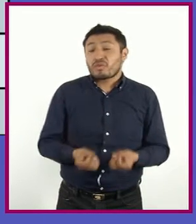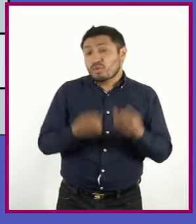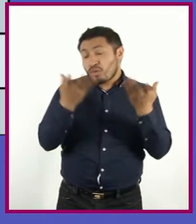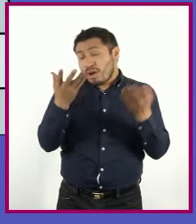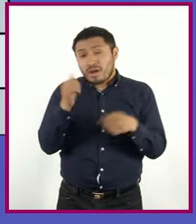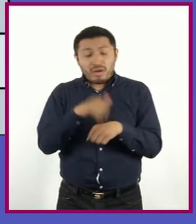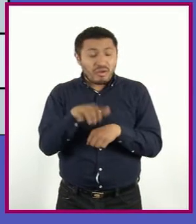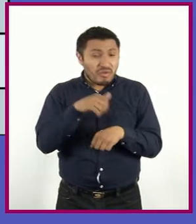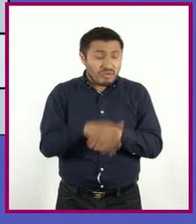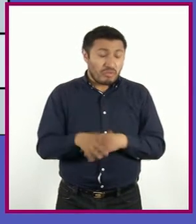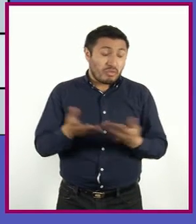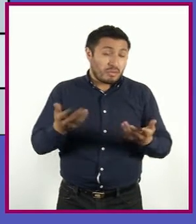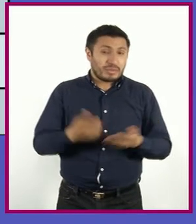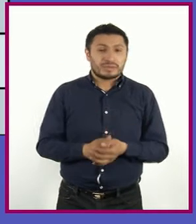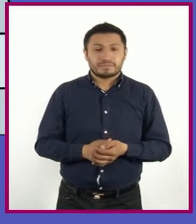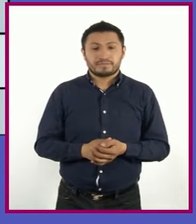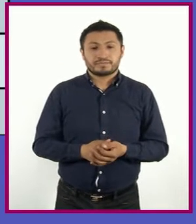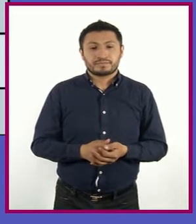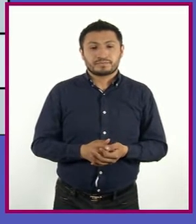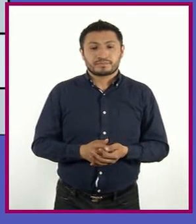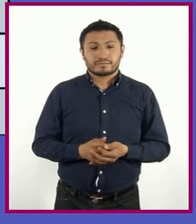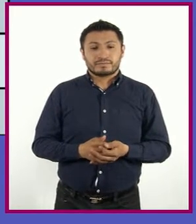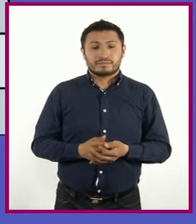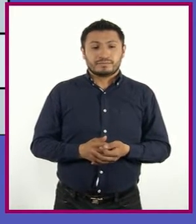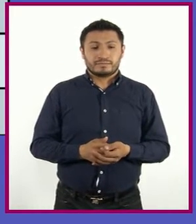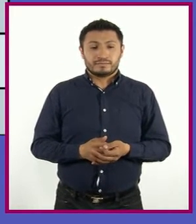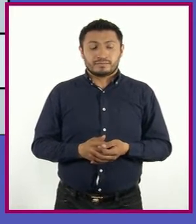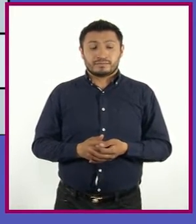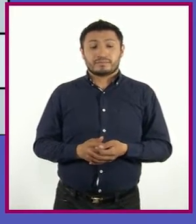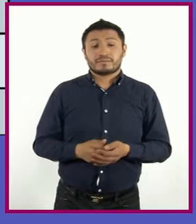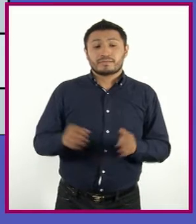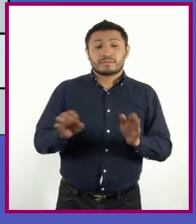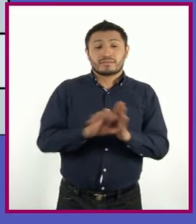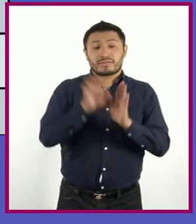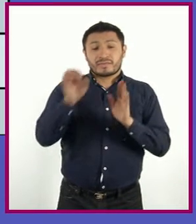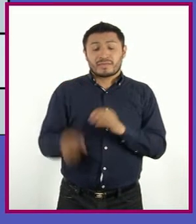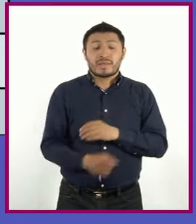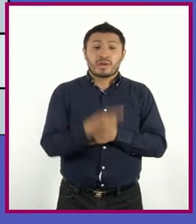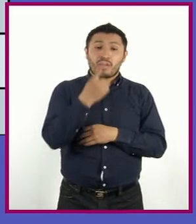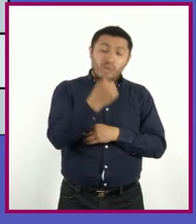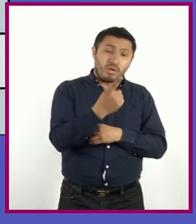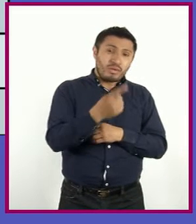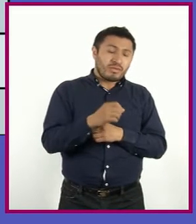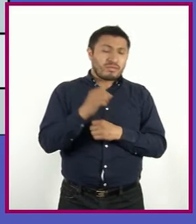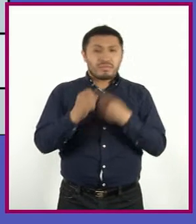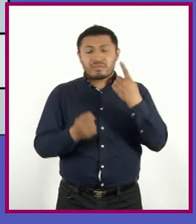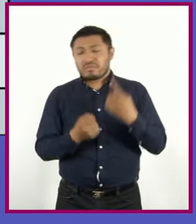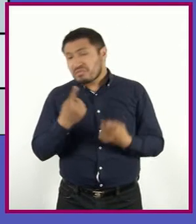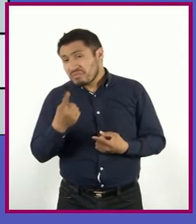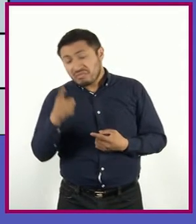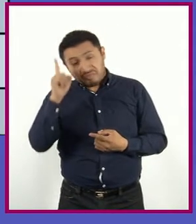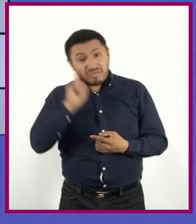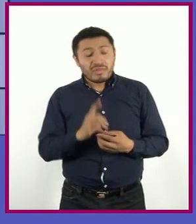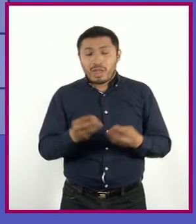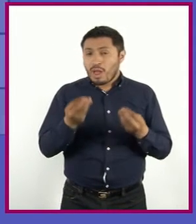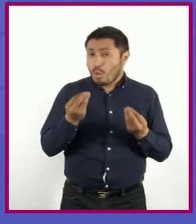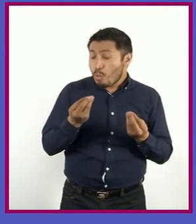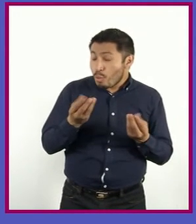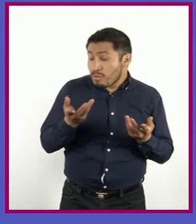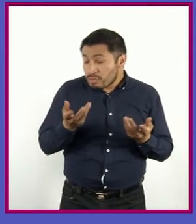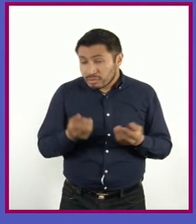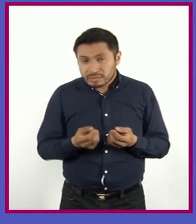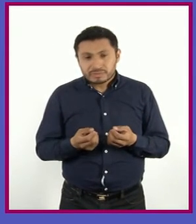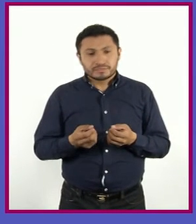manera indeterminada. Por ejemplo, uno, alguna, mucho. En